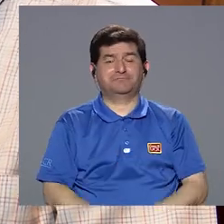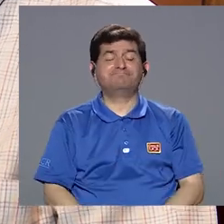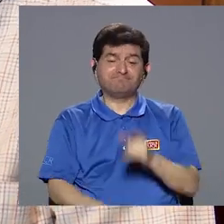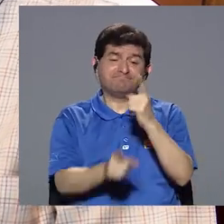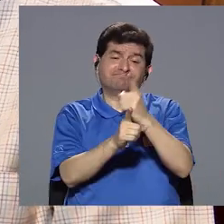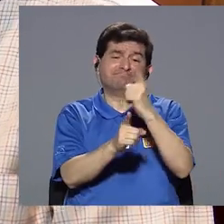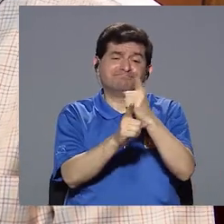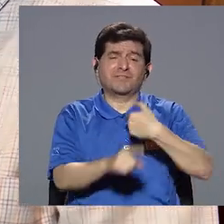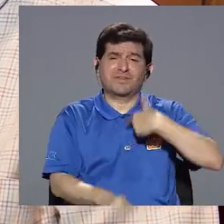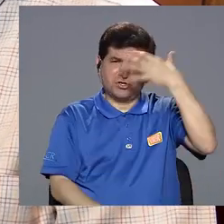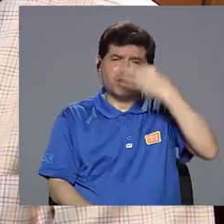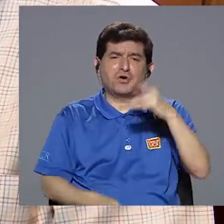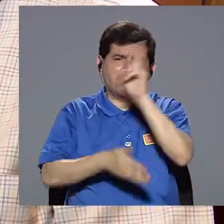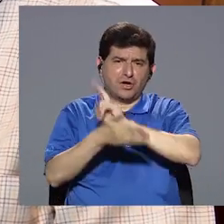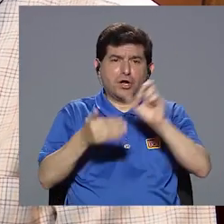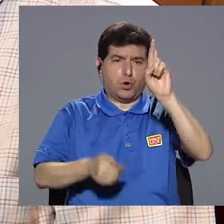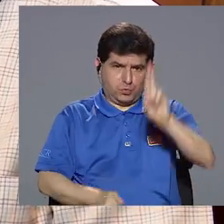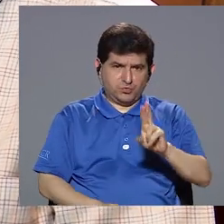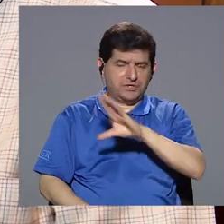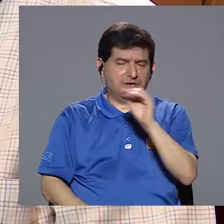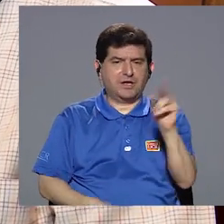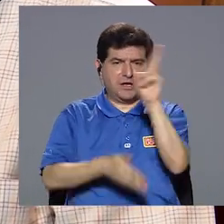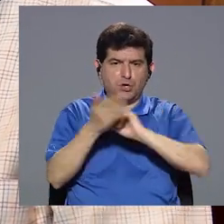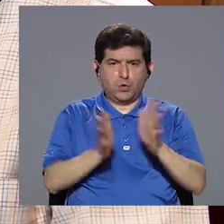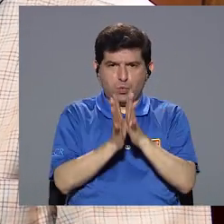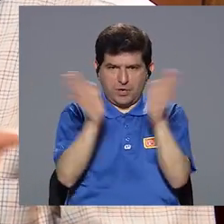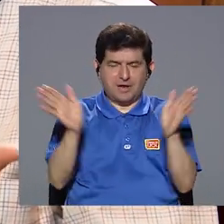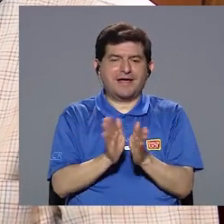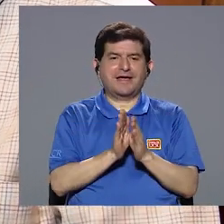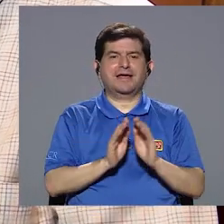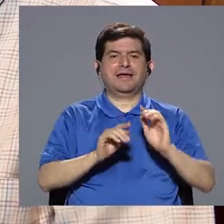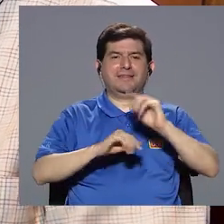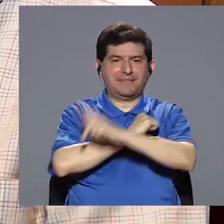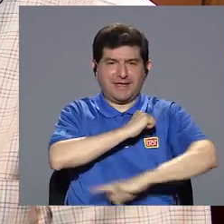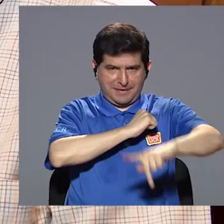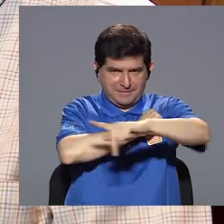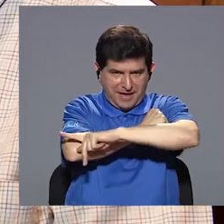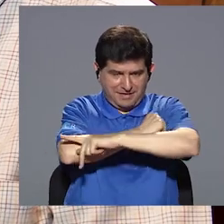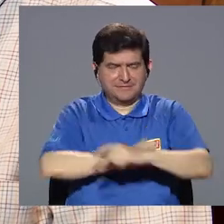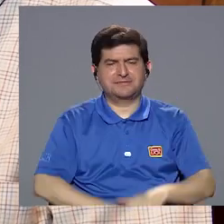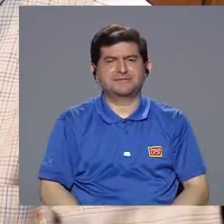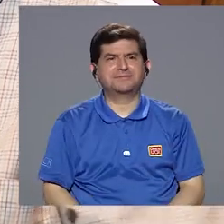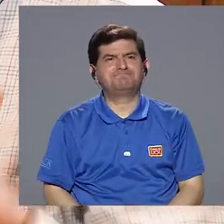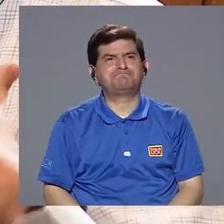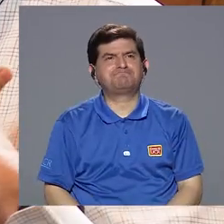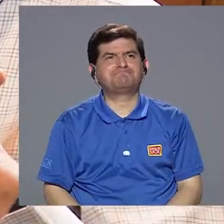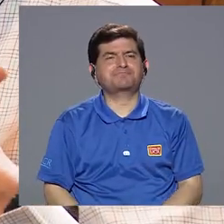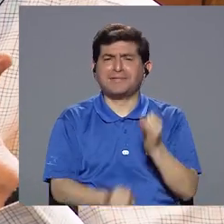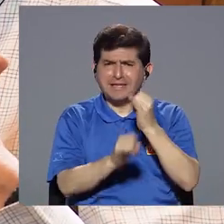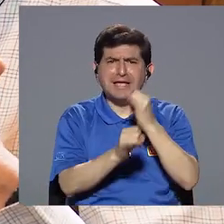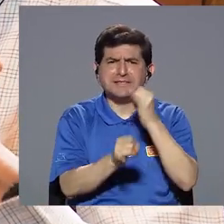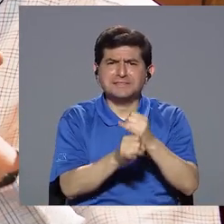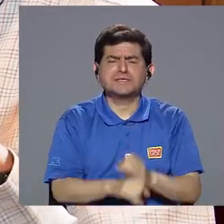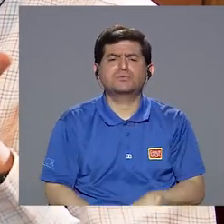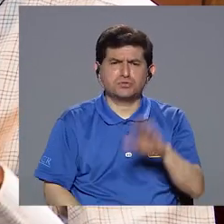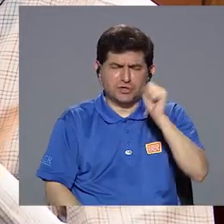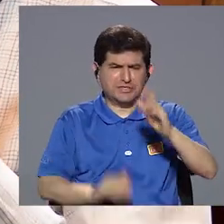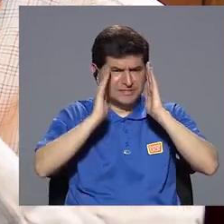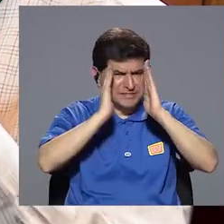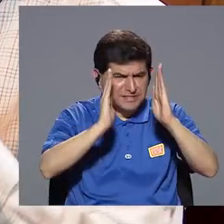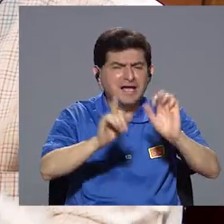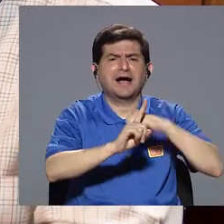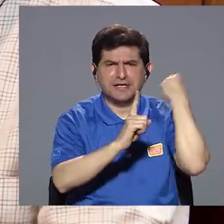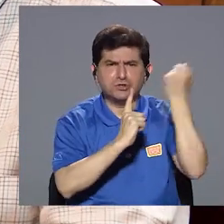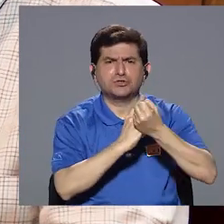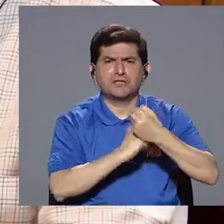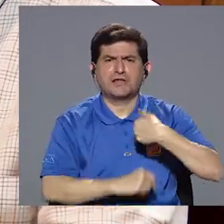suficiente efectivamente yo creo que la universidad de costa rica y las universidades públicas en general en nuestro país han sido instituciones